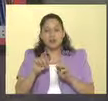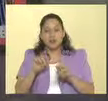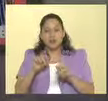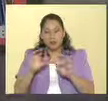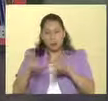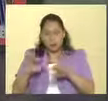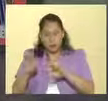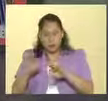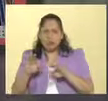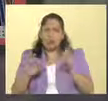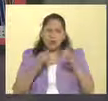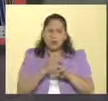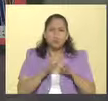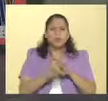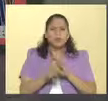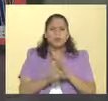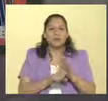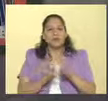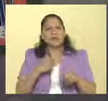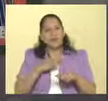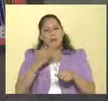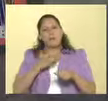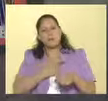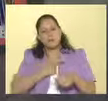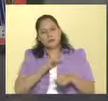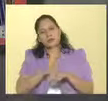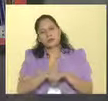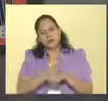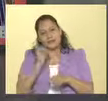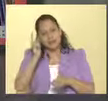eres? Me hubiera gustado hacer cine.